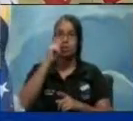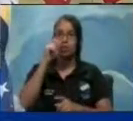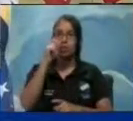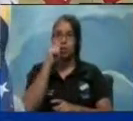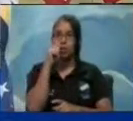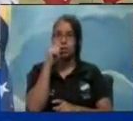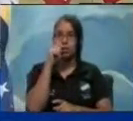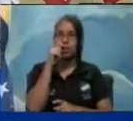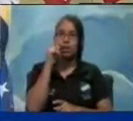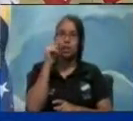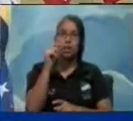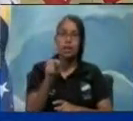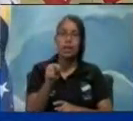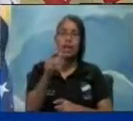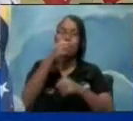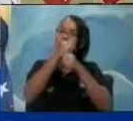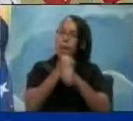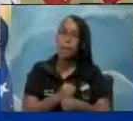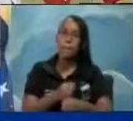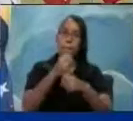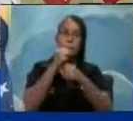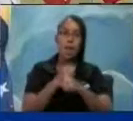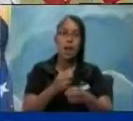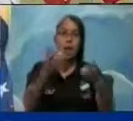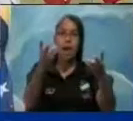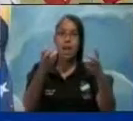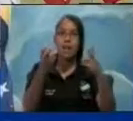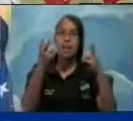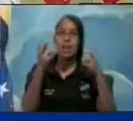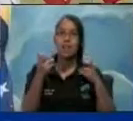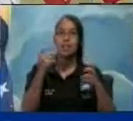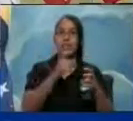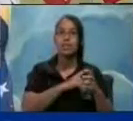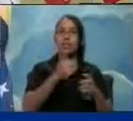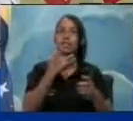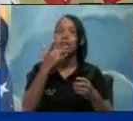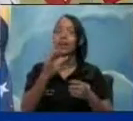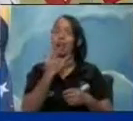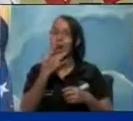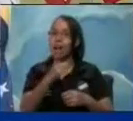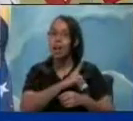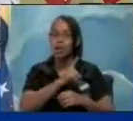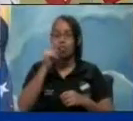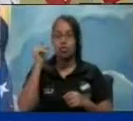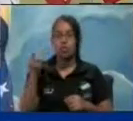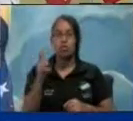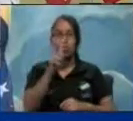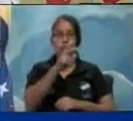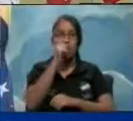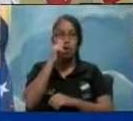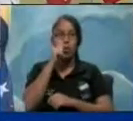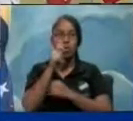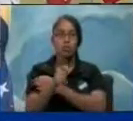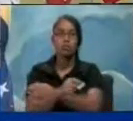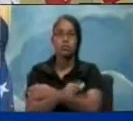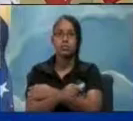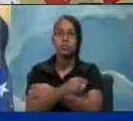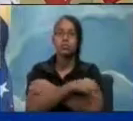hacia Juan? Él esperaba recibir algo de ellos. Diga conmigo,